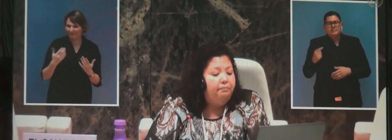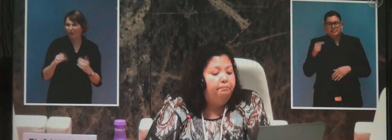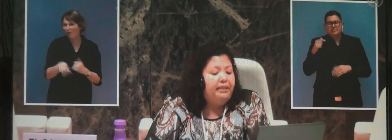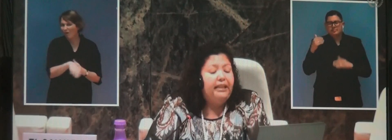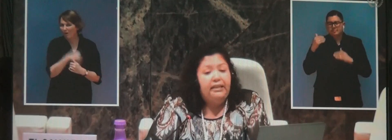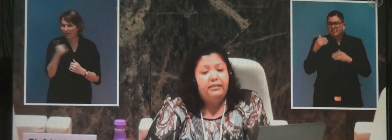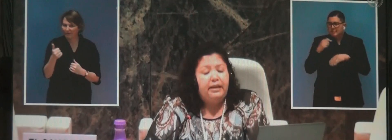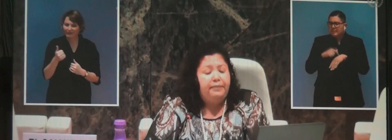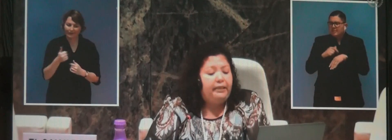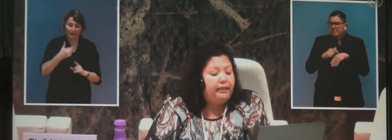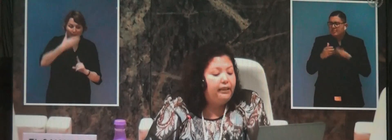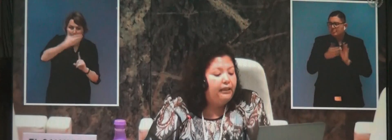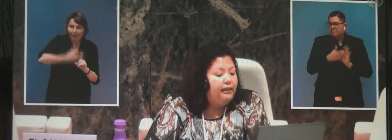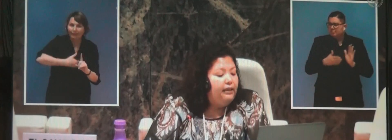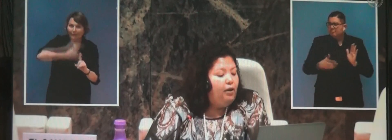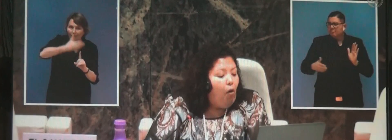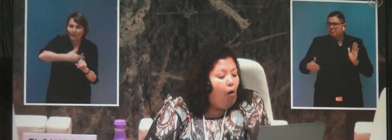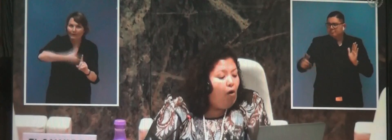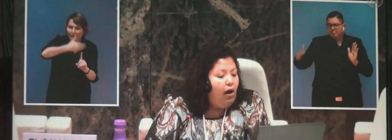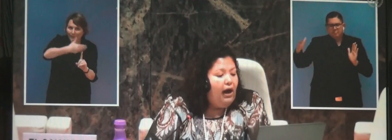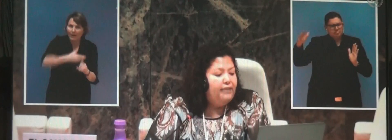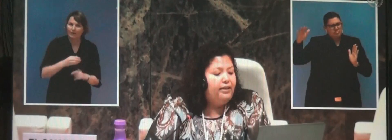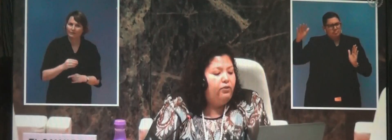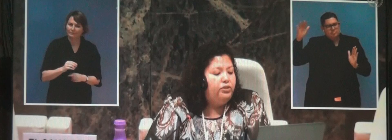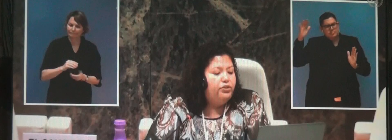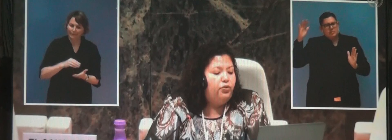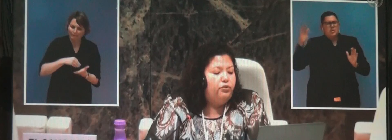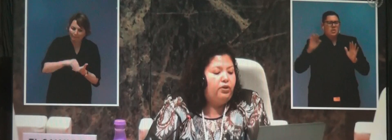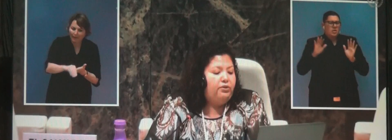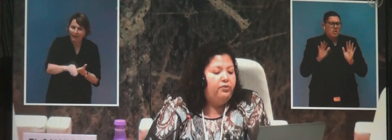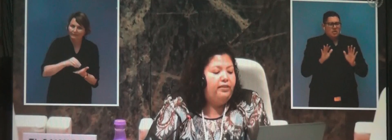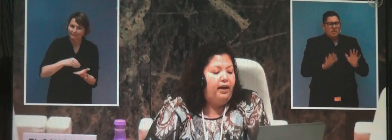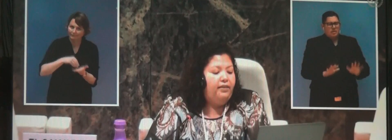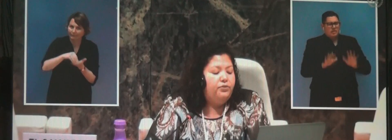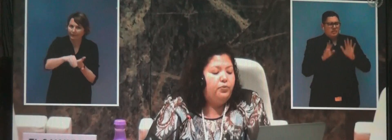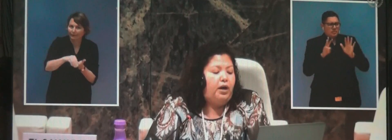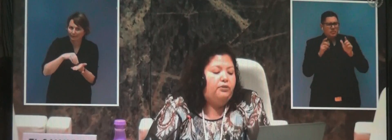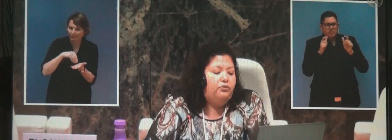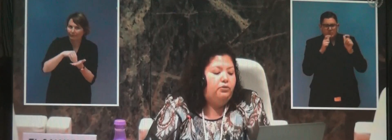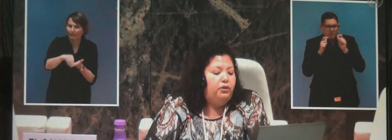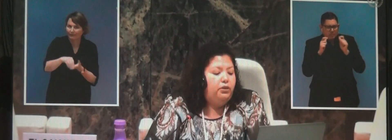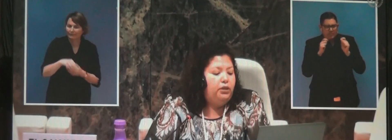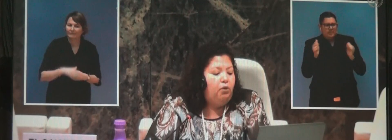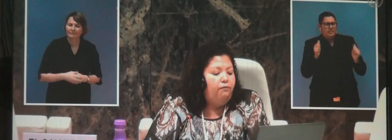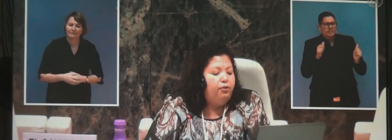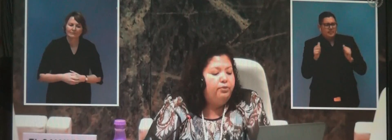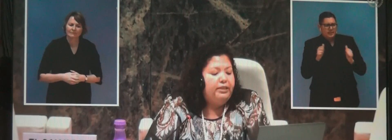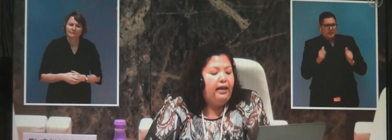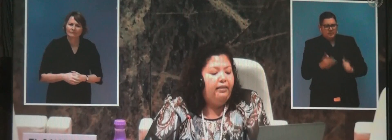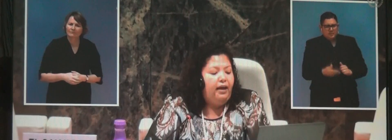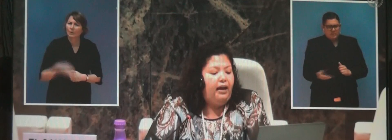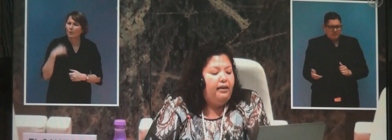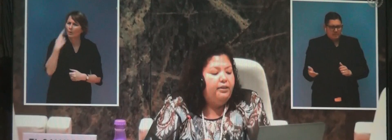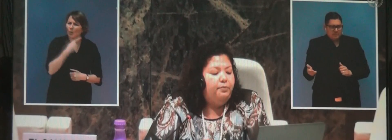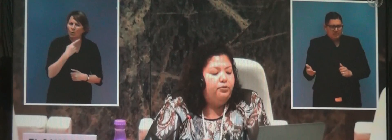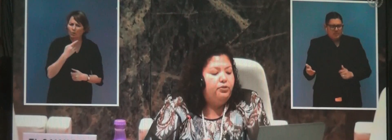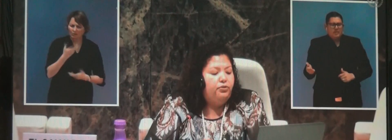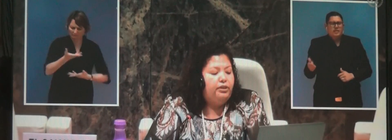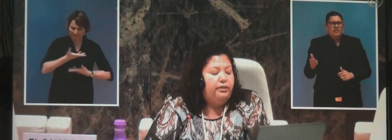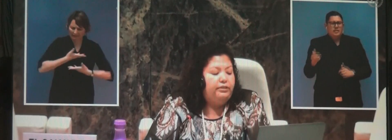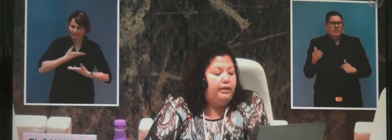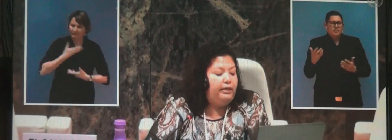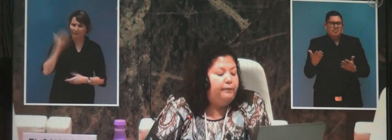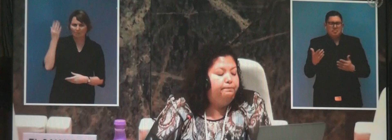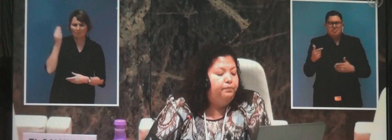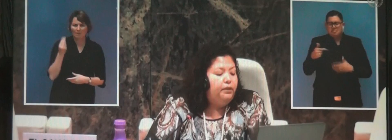temporalmente, vitaliciamente o hasta los 18 años de edad en su caso, de conformidad a las